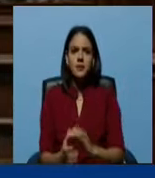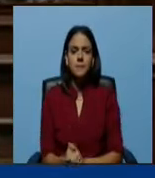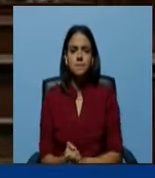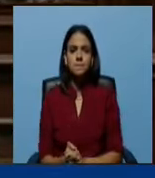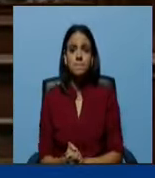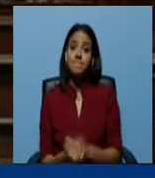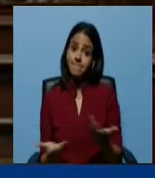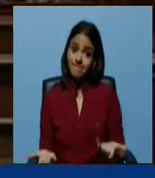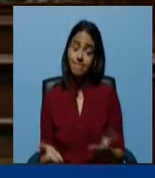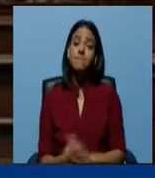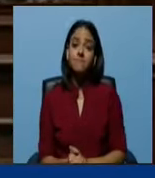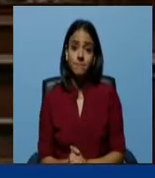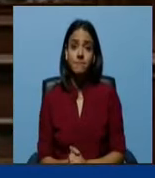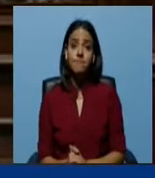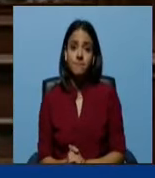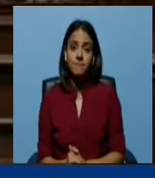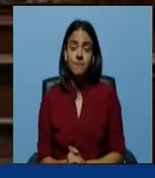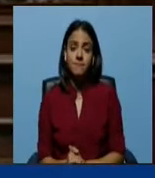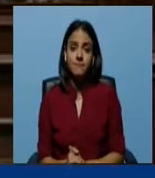¿Ah?